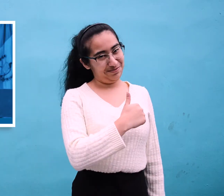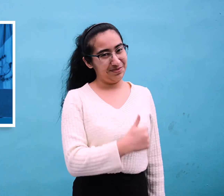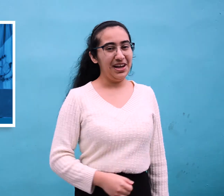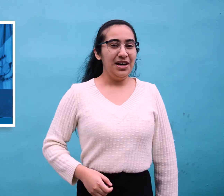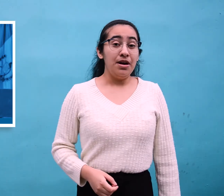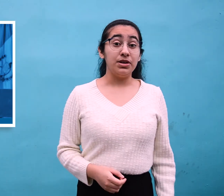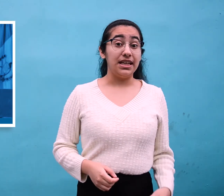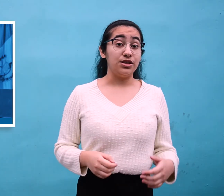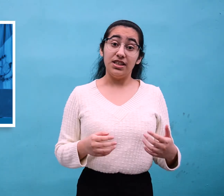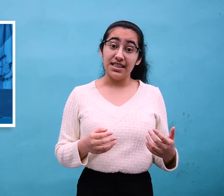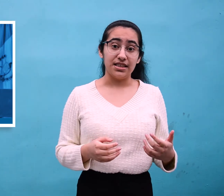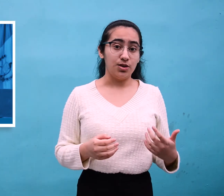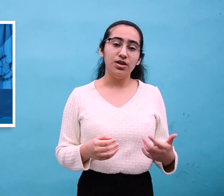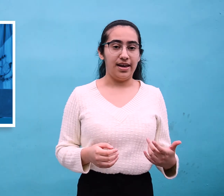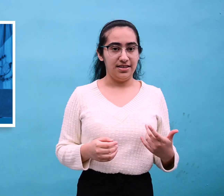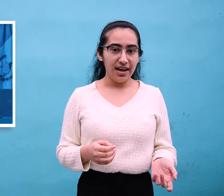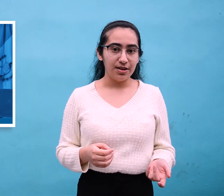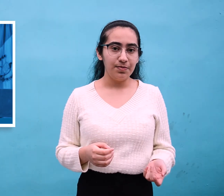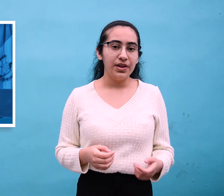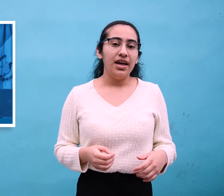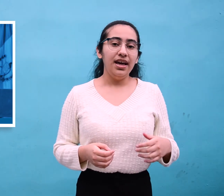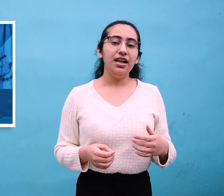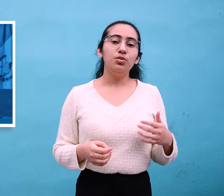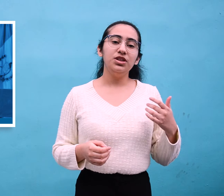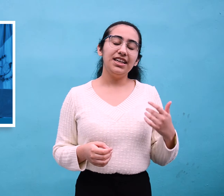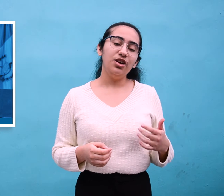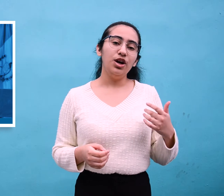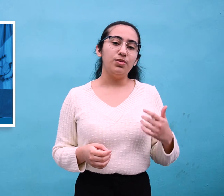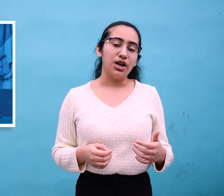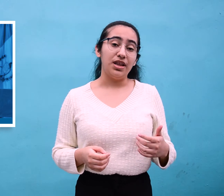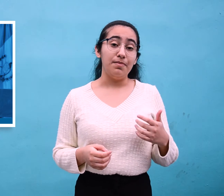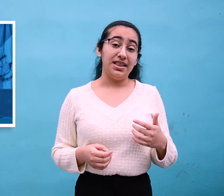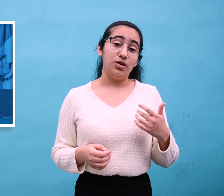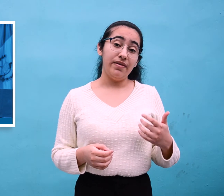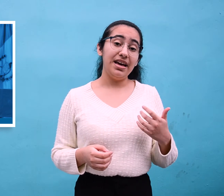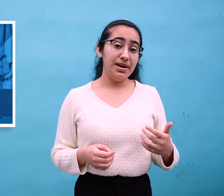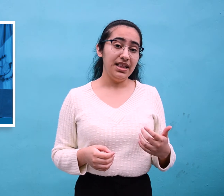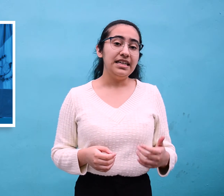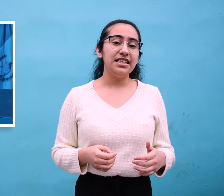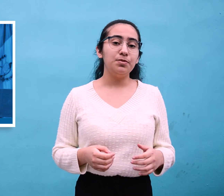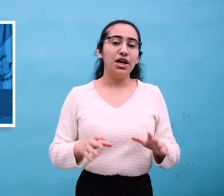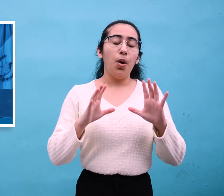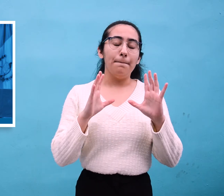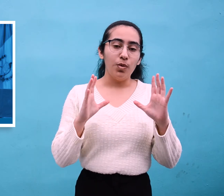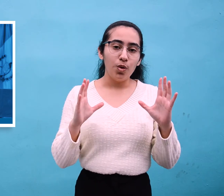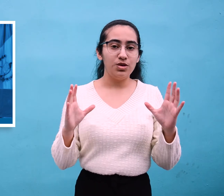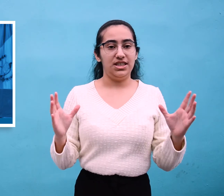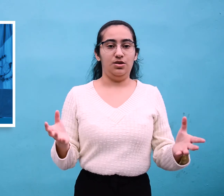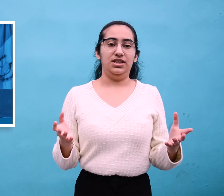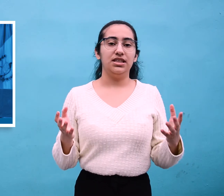salud por si las noticias no te han llegado en el comunicado de gobierno del 29 de abril se expusieron